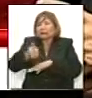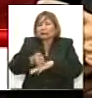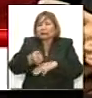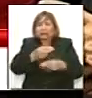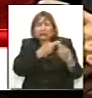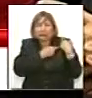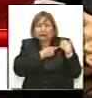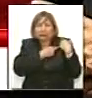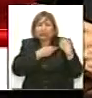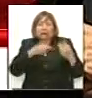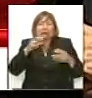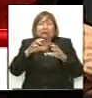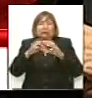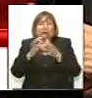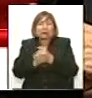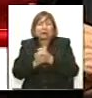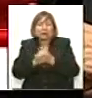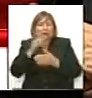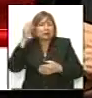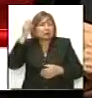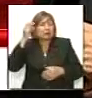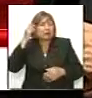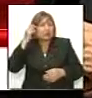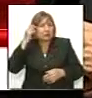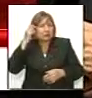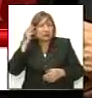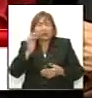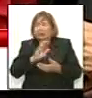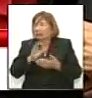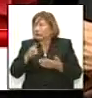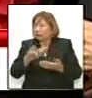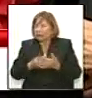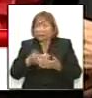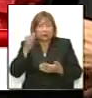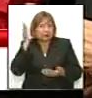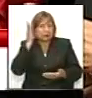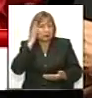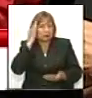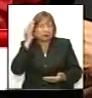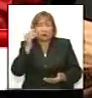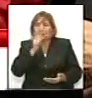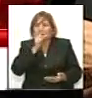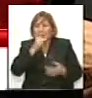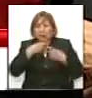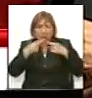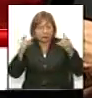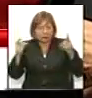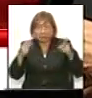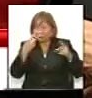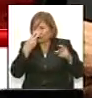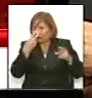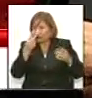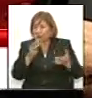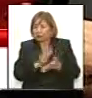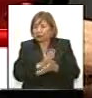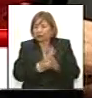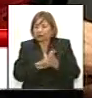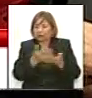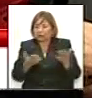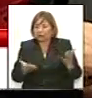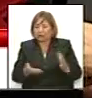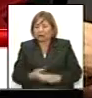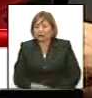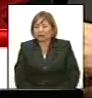grupos políticos. Porque todo lo que ya conoce la prensa y lo que nosotros estamos viendo por el documento que usted nos trae